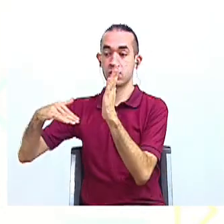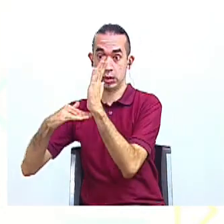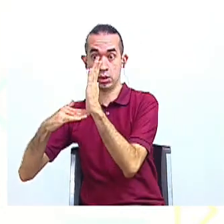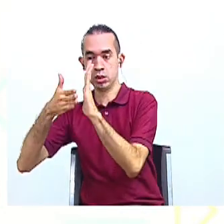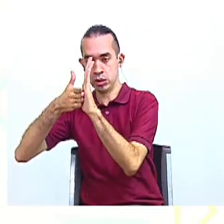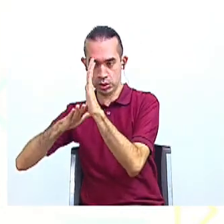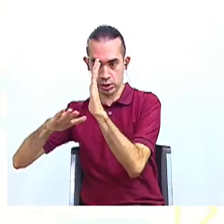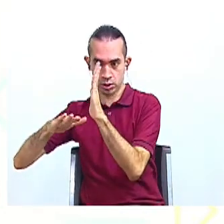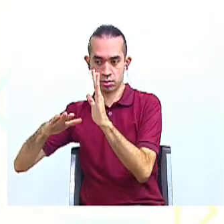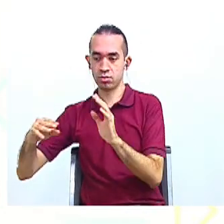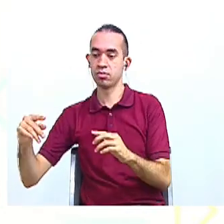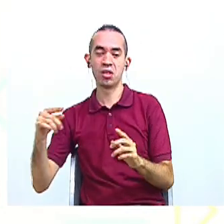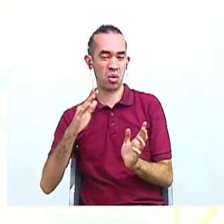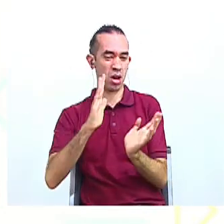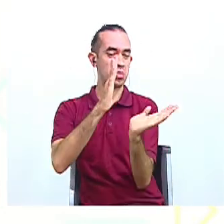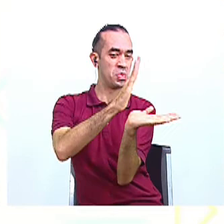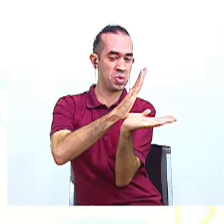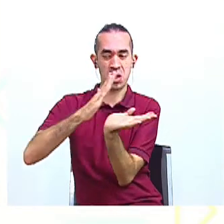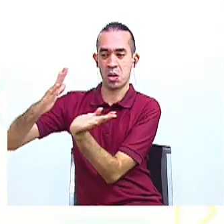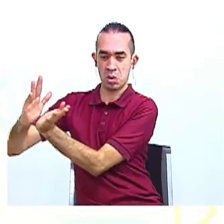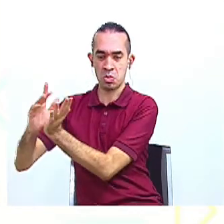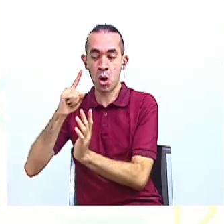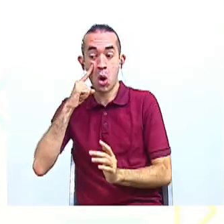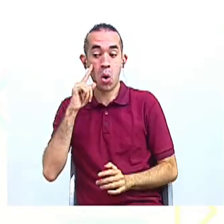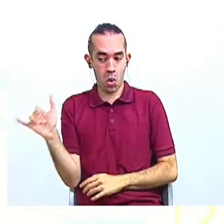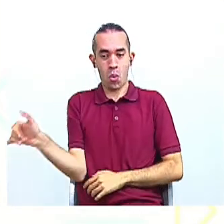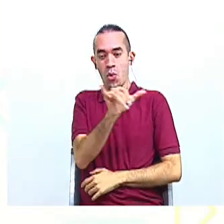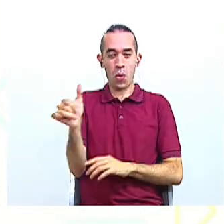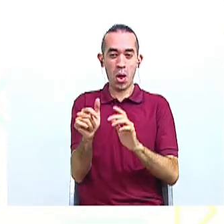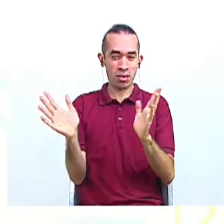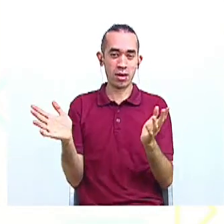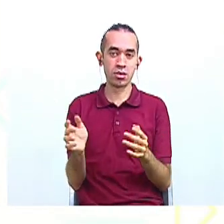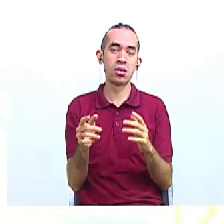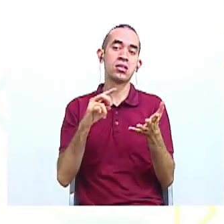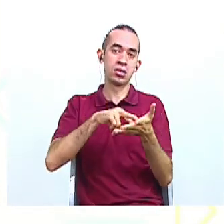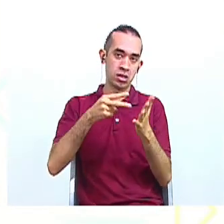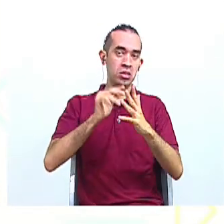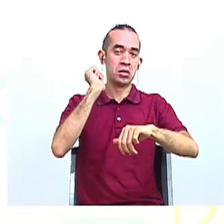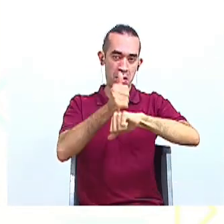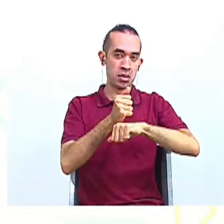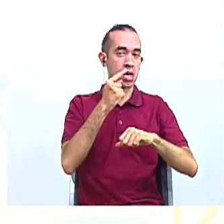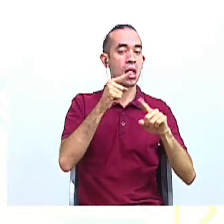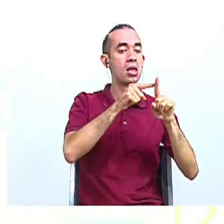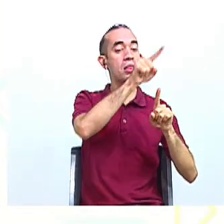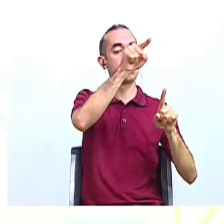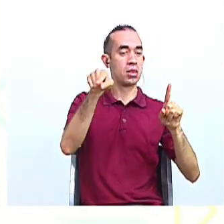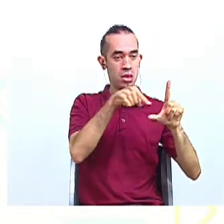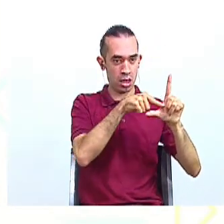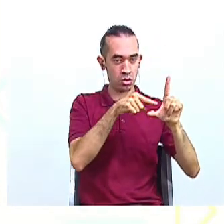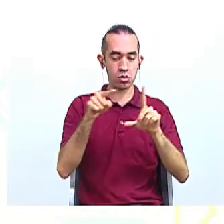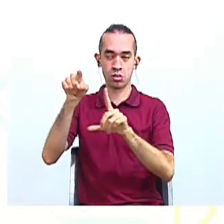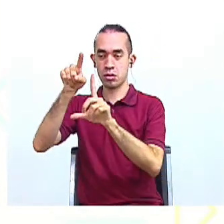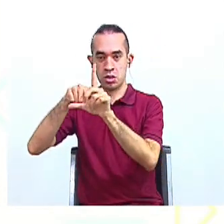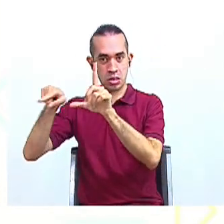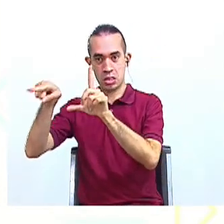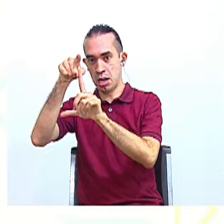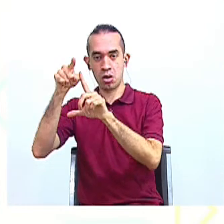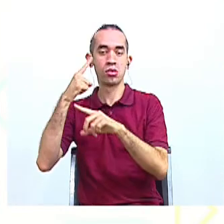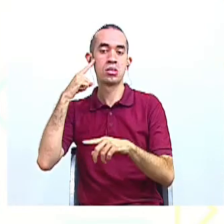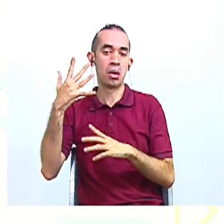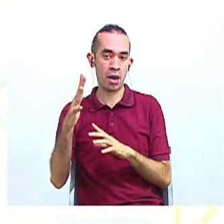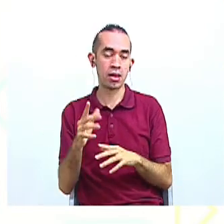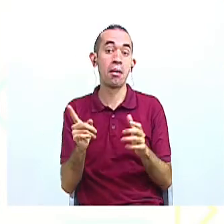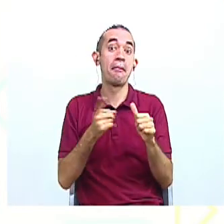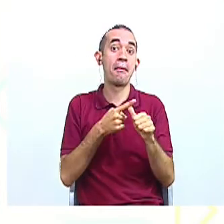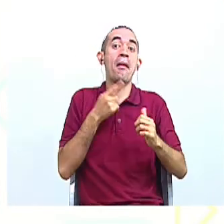ser semejantes. Por eso se pudo realizar la comparación. Es muy importante demostrar primero que esto lo